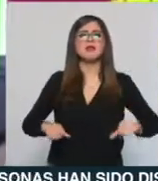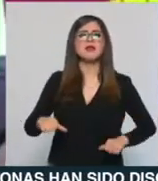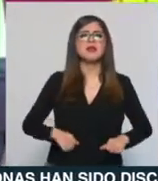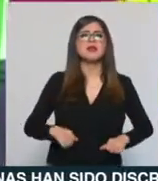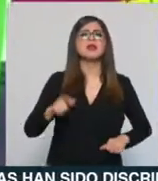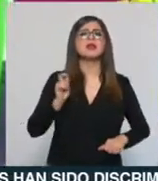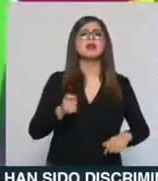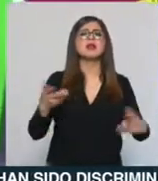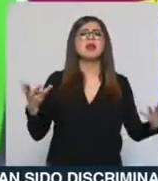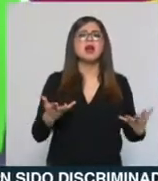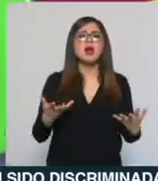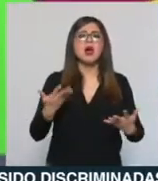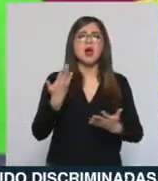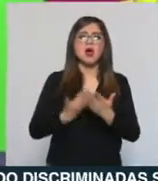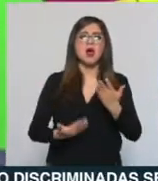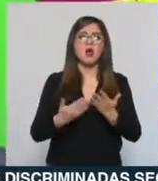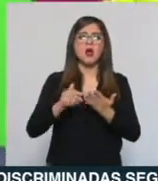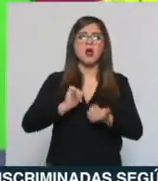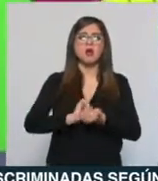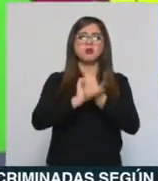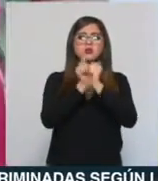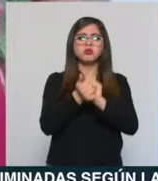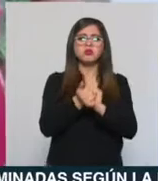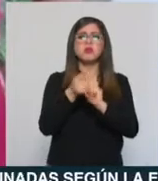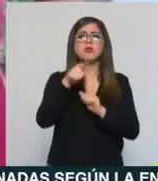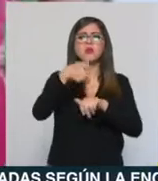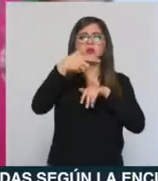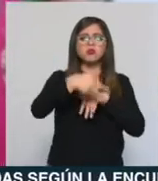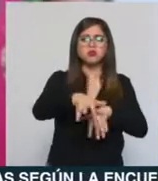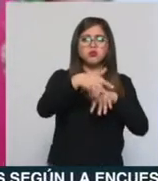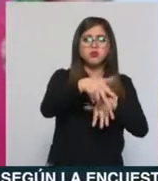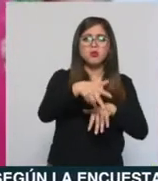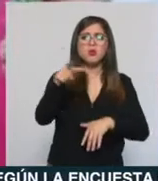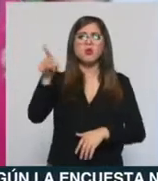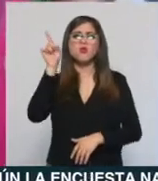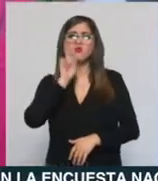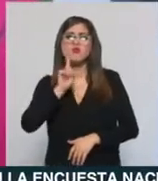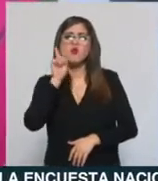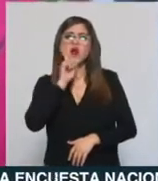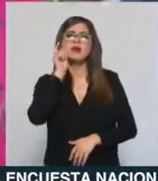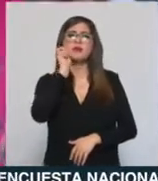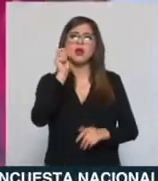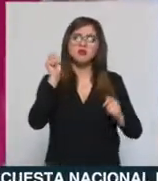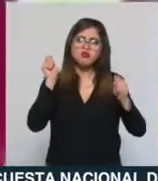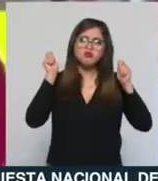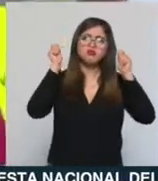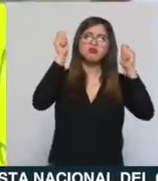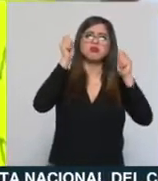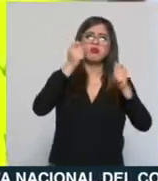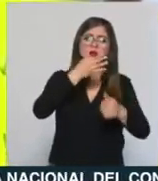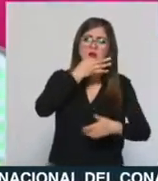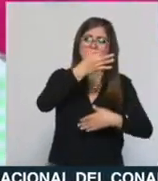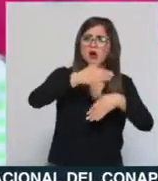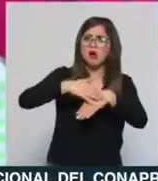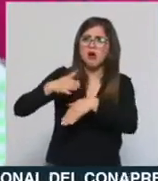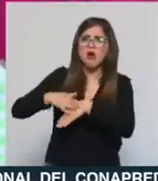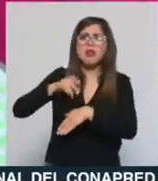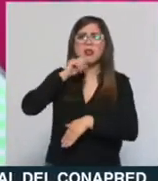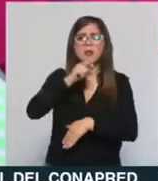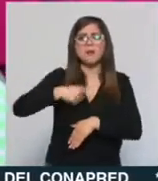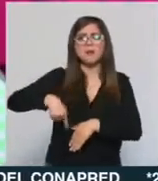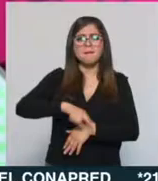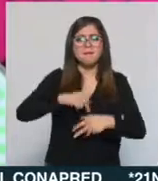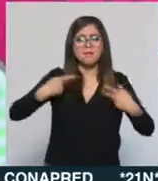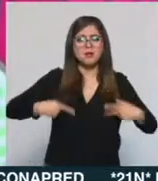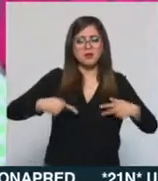que pues se ha desatado todo este movimiento en donde pues mujeres han alzado la voz y por supuesto miembros que pertenecen a los medios de